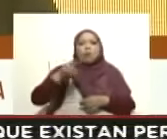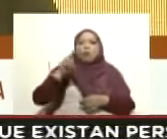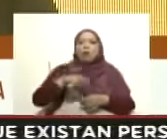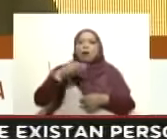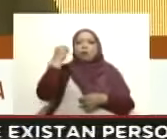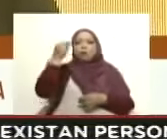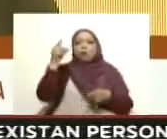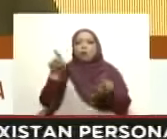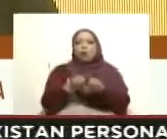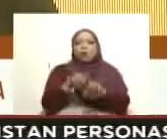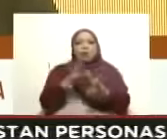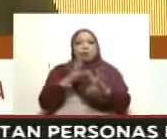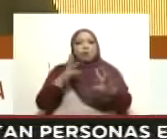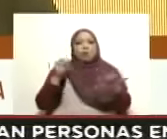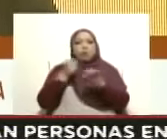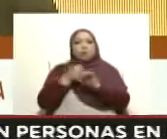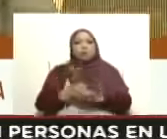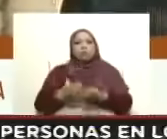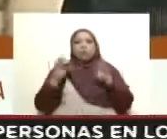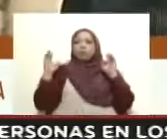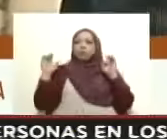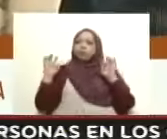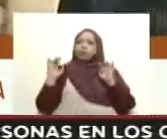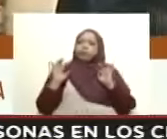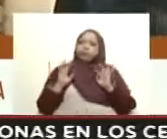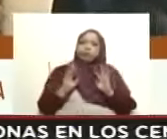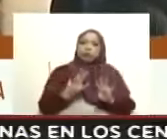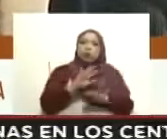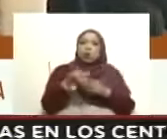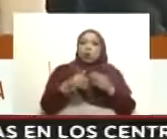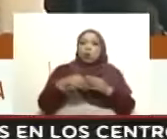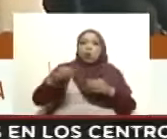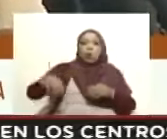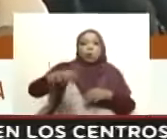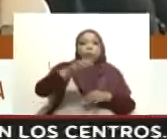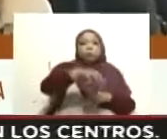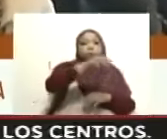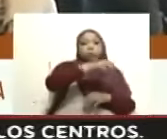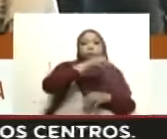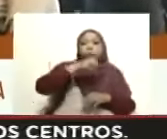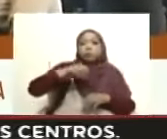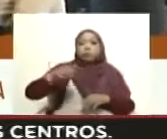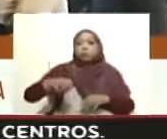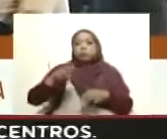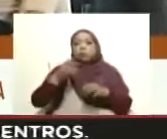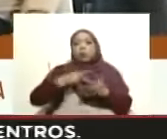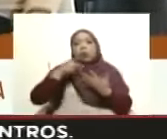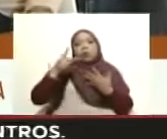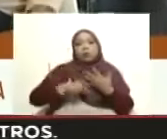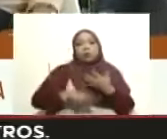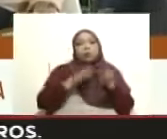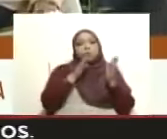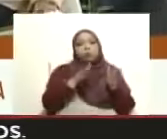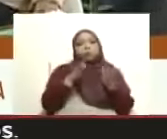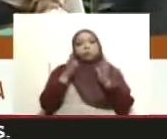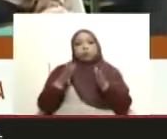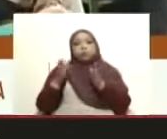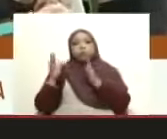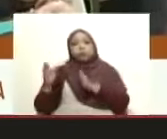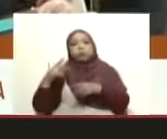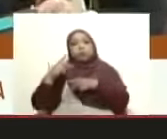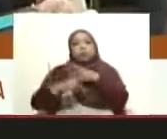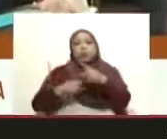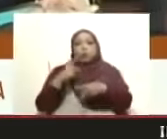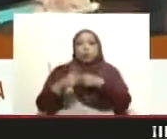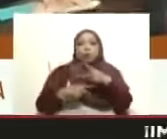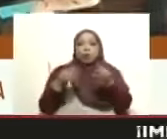íbamos a tener el despliegue que se dio se desbordó todo todas las las planificaciones logísticas que hicimos todos los procesos que